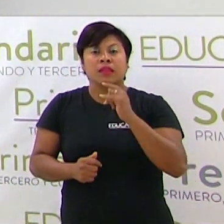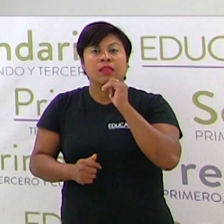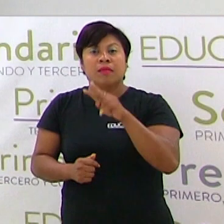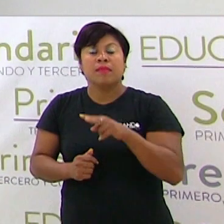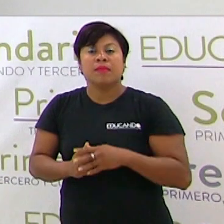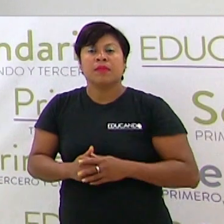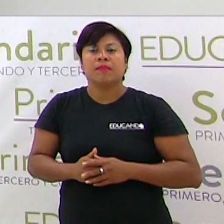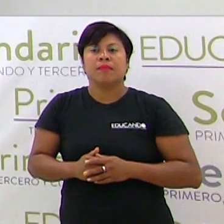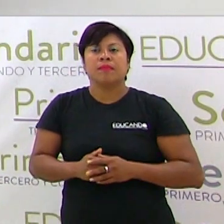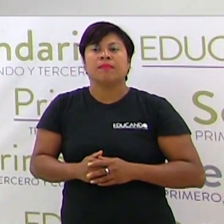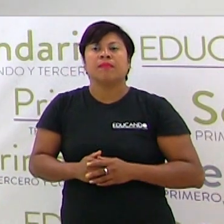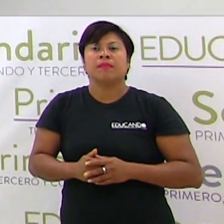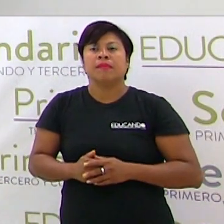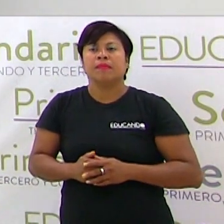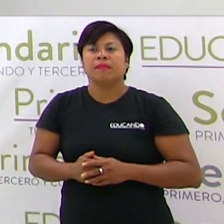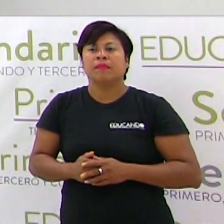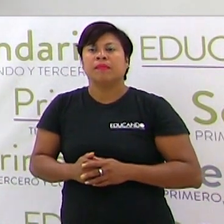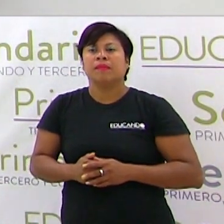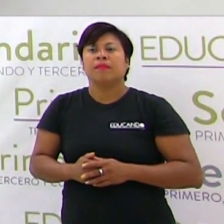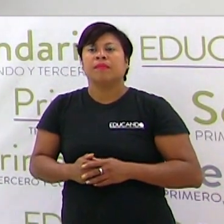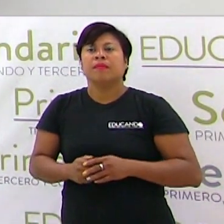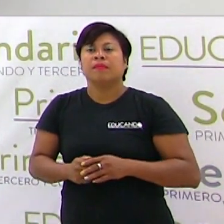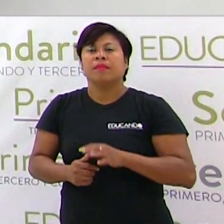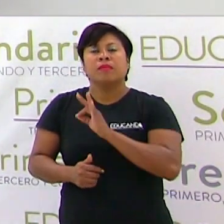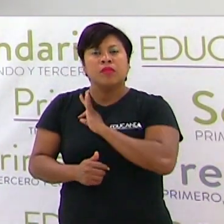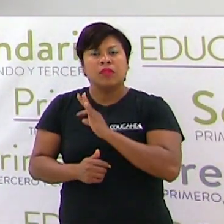incluso también